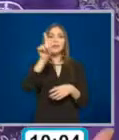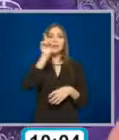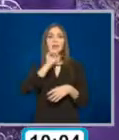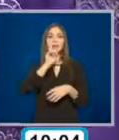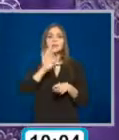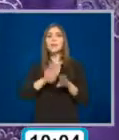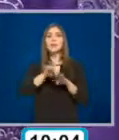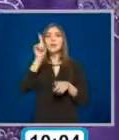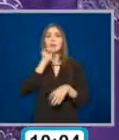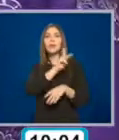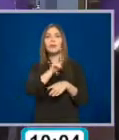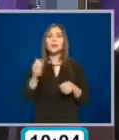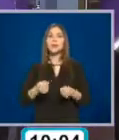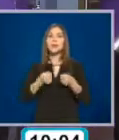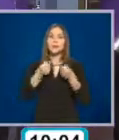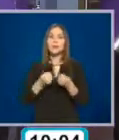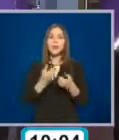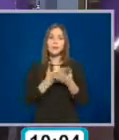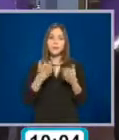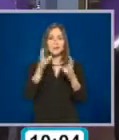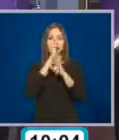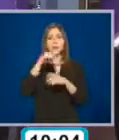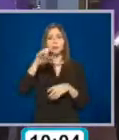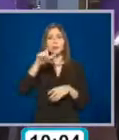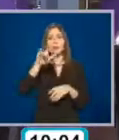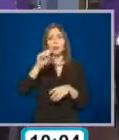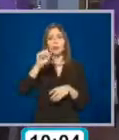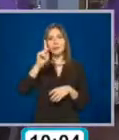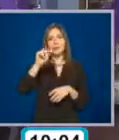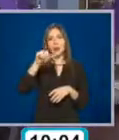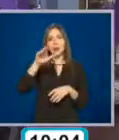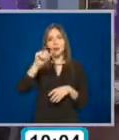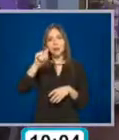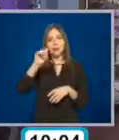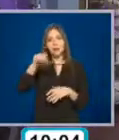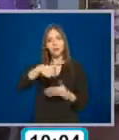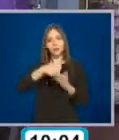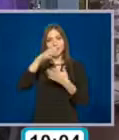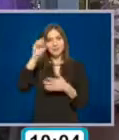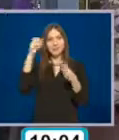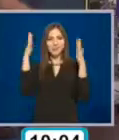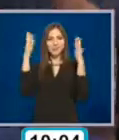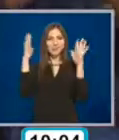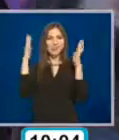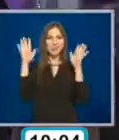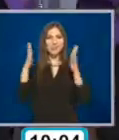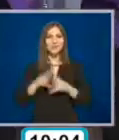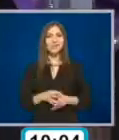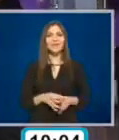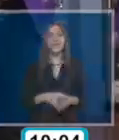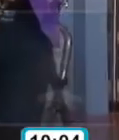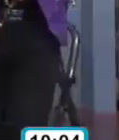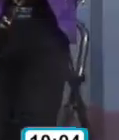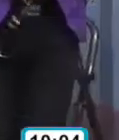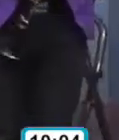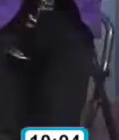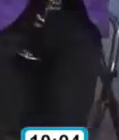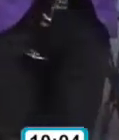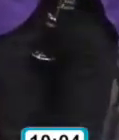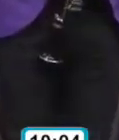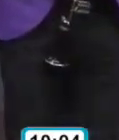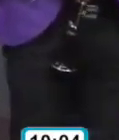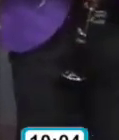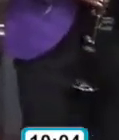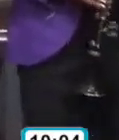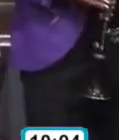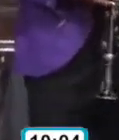las viejas bien fuertes. Eso, pues a cantar Melissa Plancarte con nosotros en tus ciudades. ¡Venga el aplauso! Gracias.